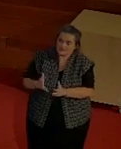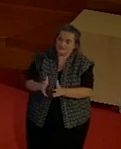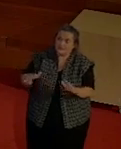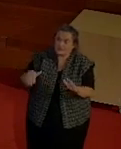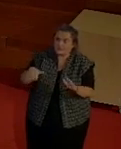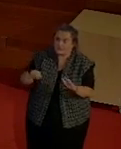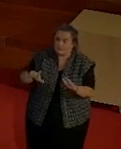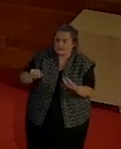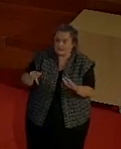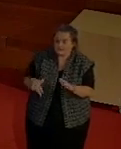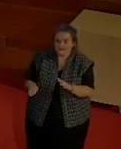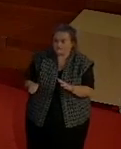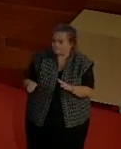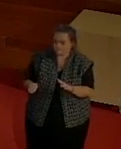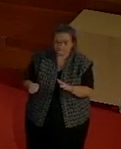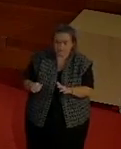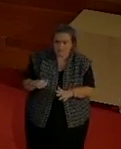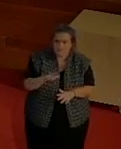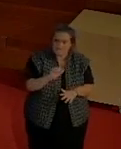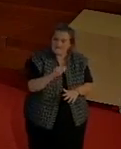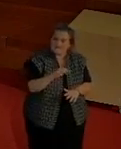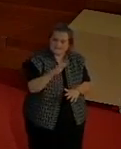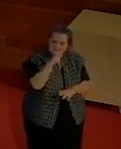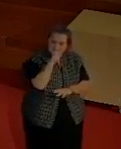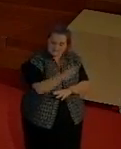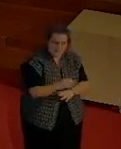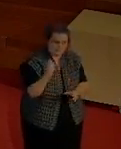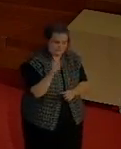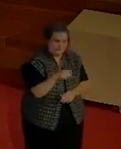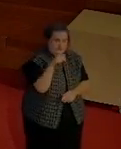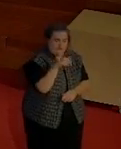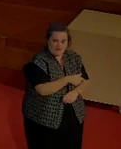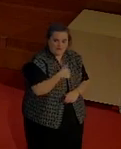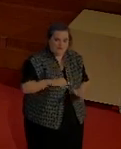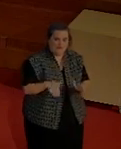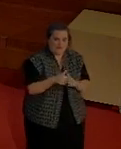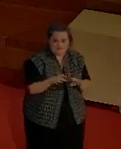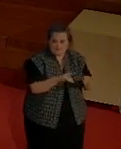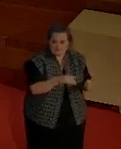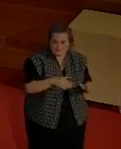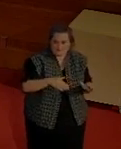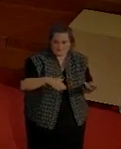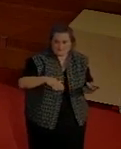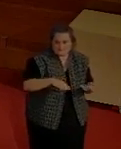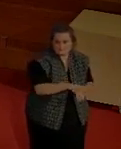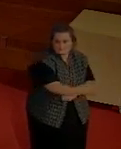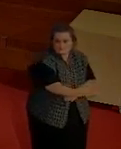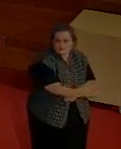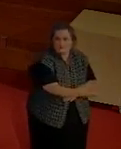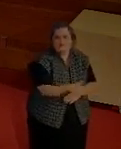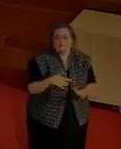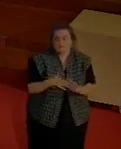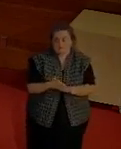pues directamente lo descargan en Pakistán Y desde ahí hacia china por tierra con lo cual El dominio naval